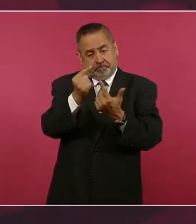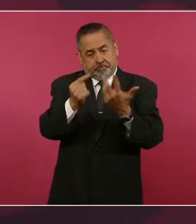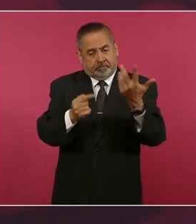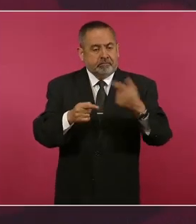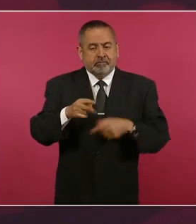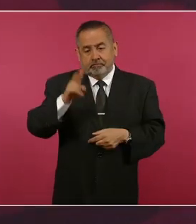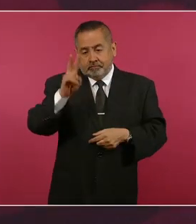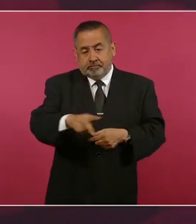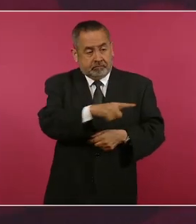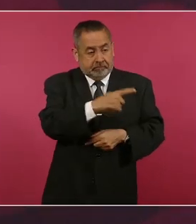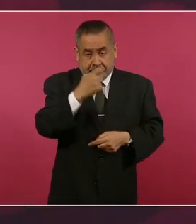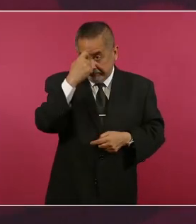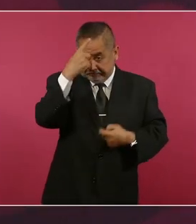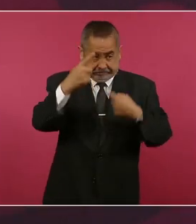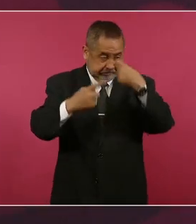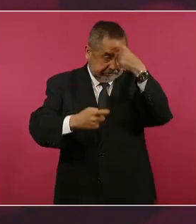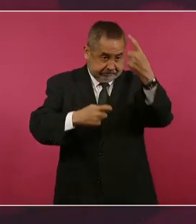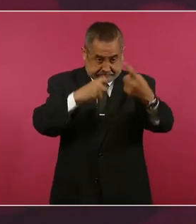creado